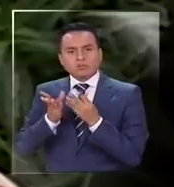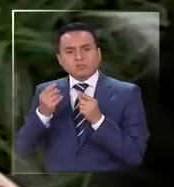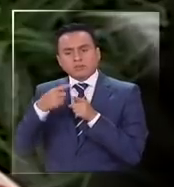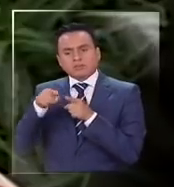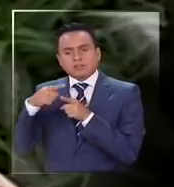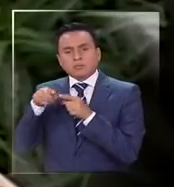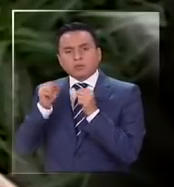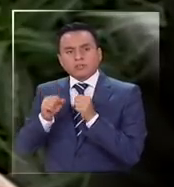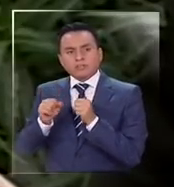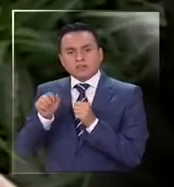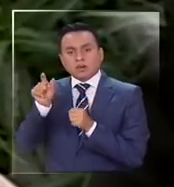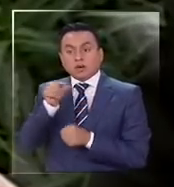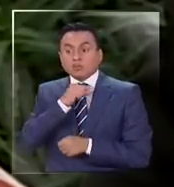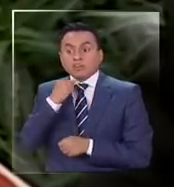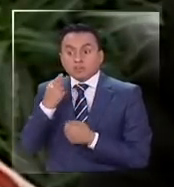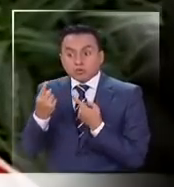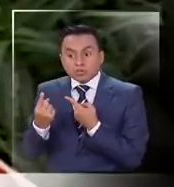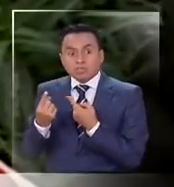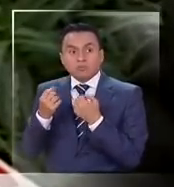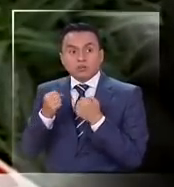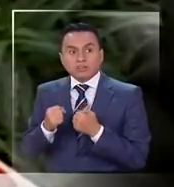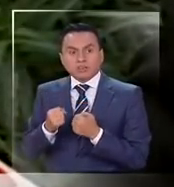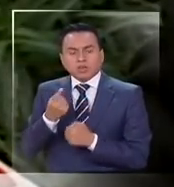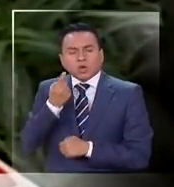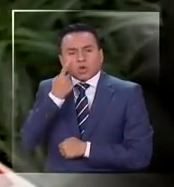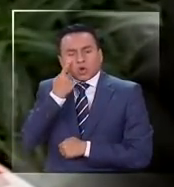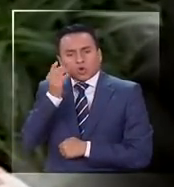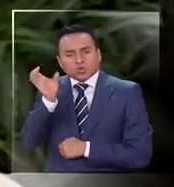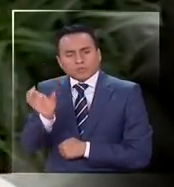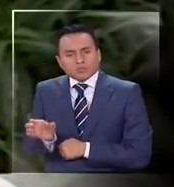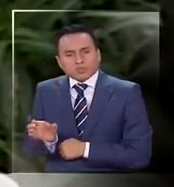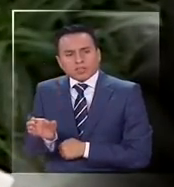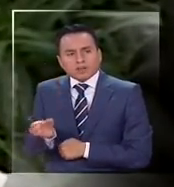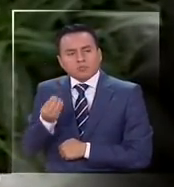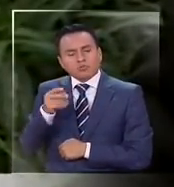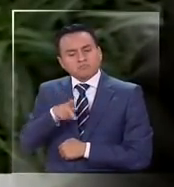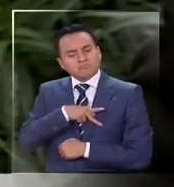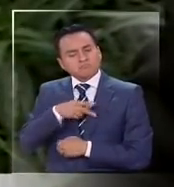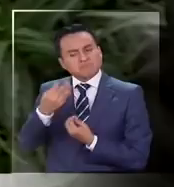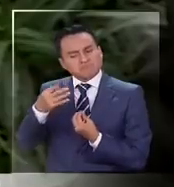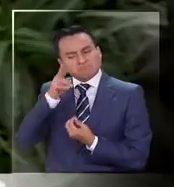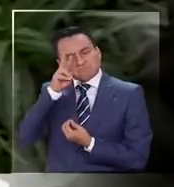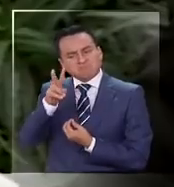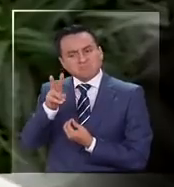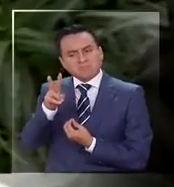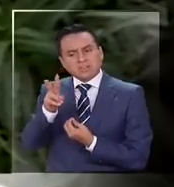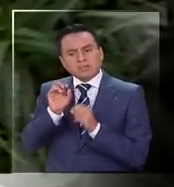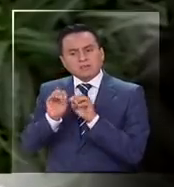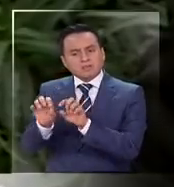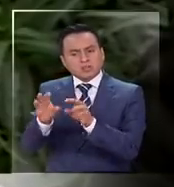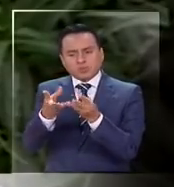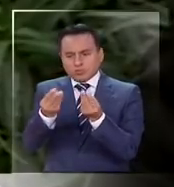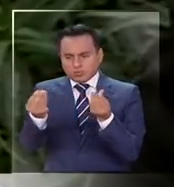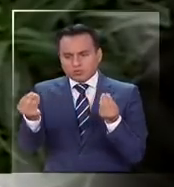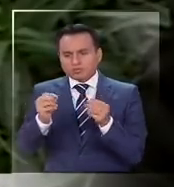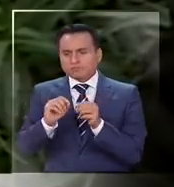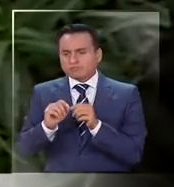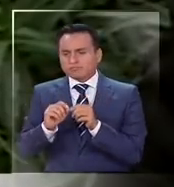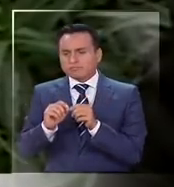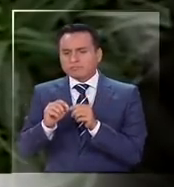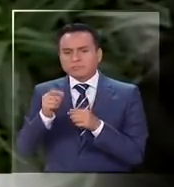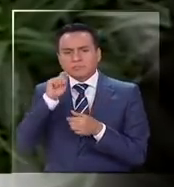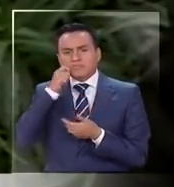veces pueden tocar a un sacerdote que se le conoce como una persona muy meritoria, que ha formado a muchos,